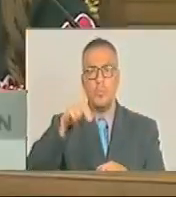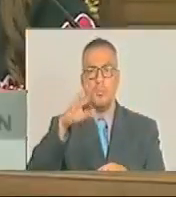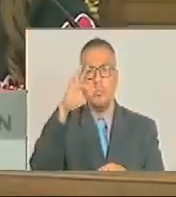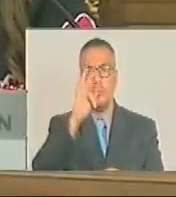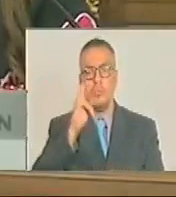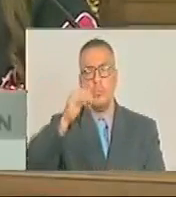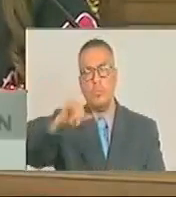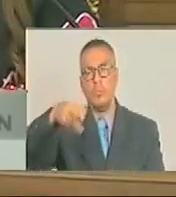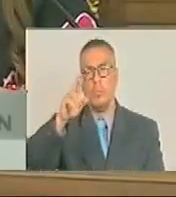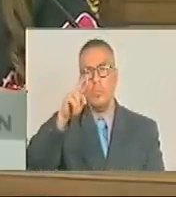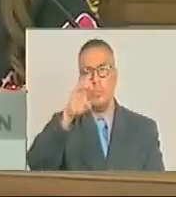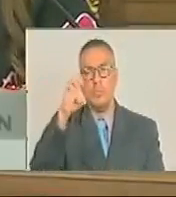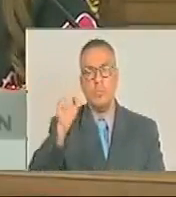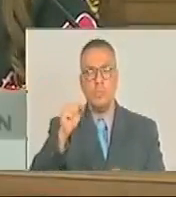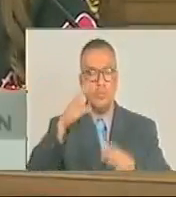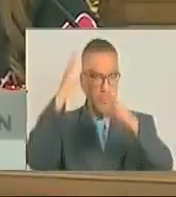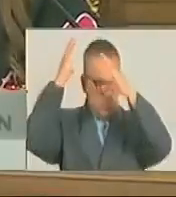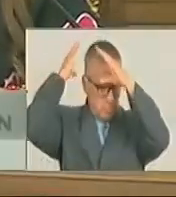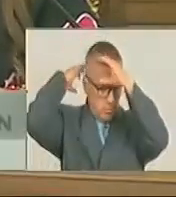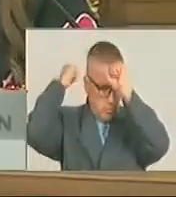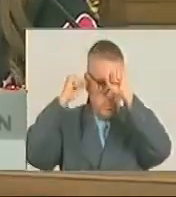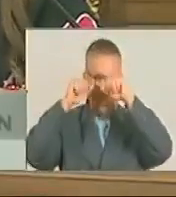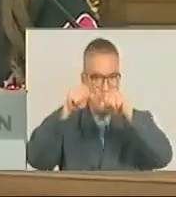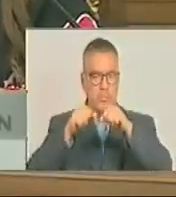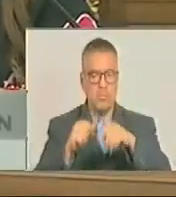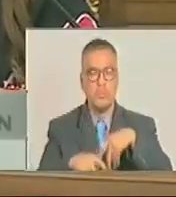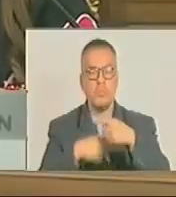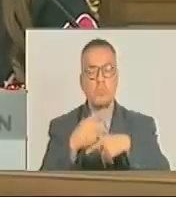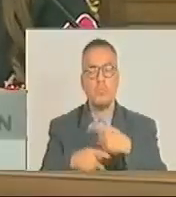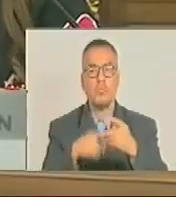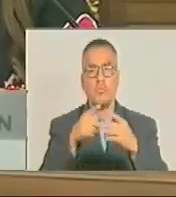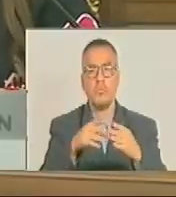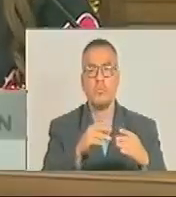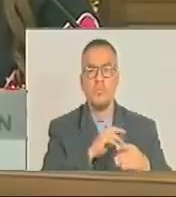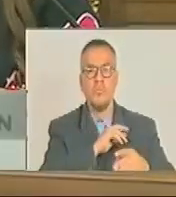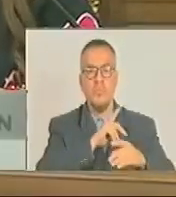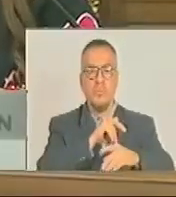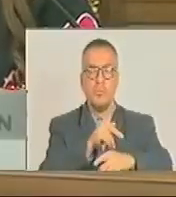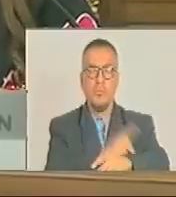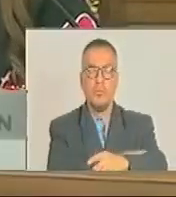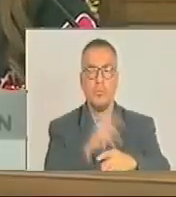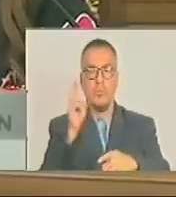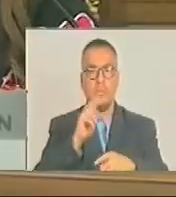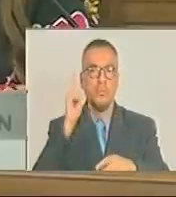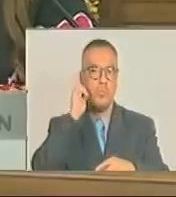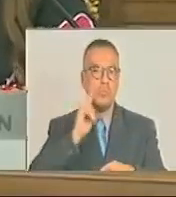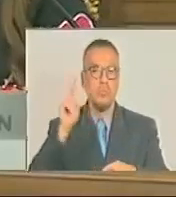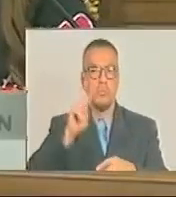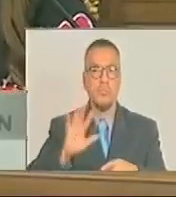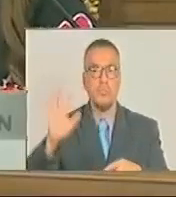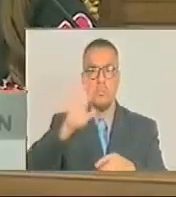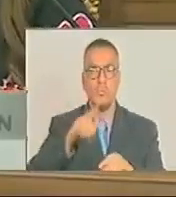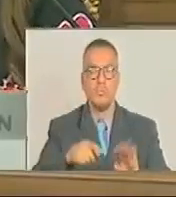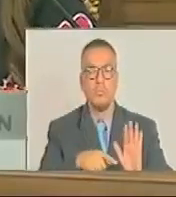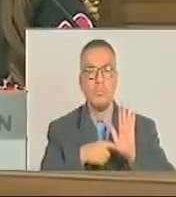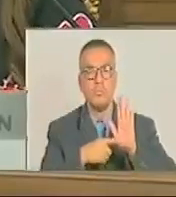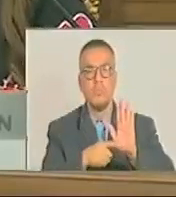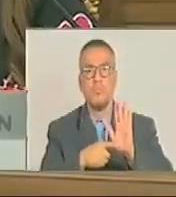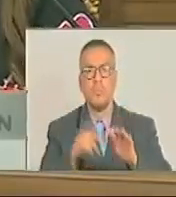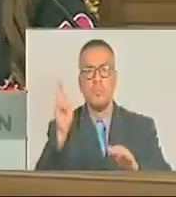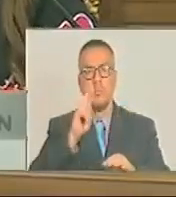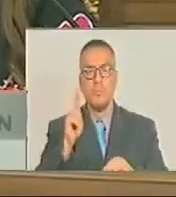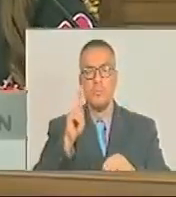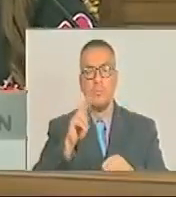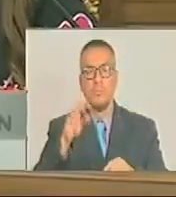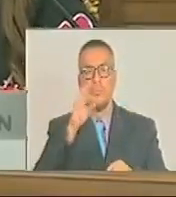Fernández Juárez como embajador extraordinario y plenipotenciario de la República Bolivariana de Venezuela ante la